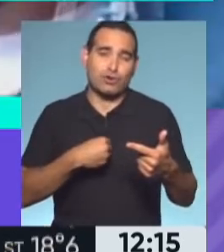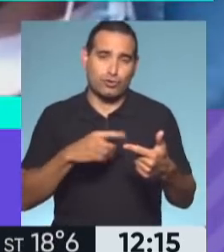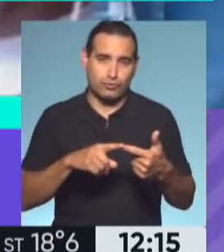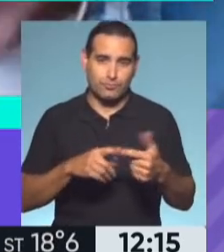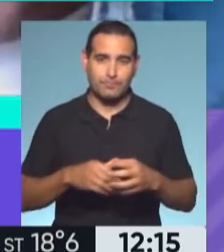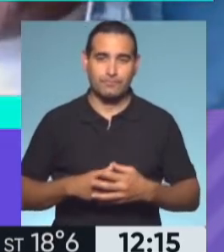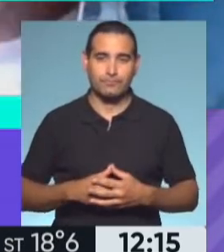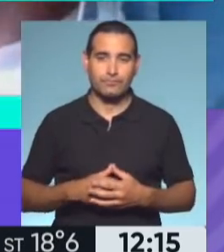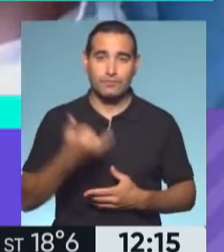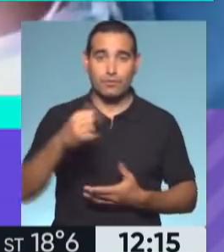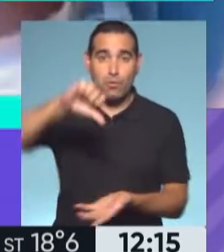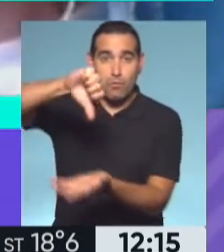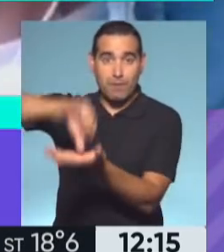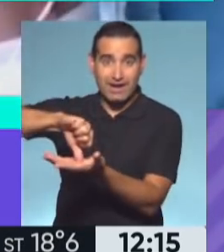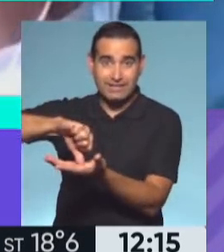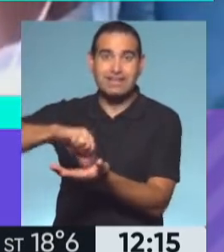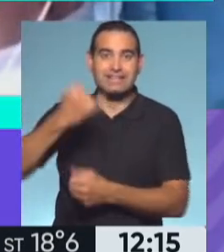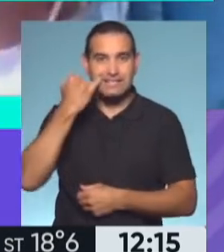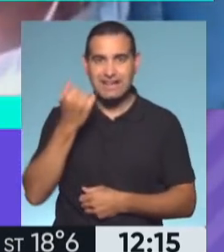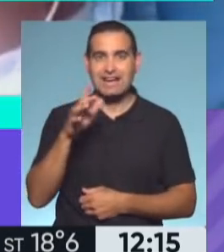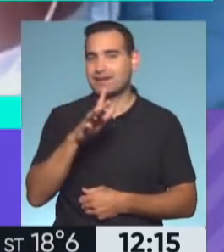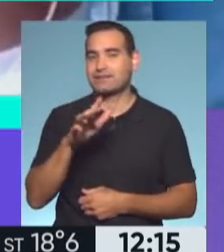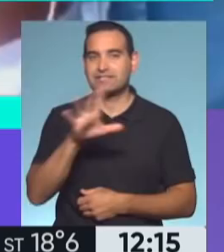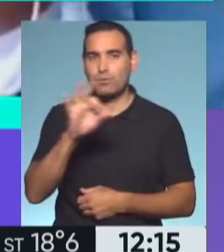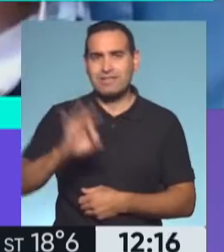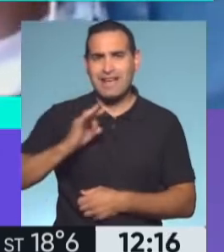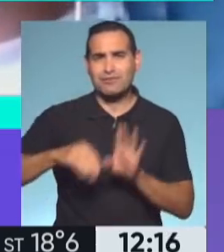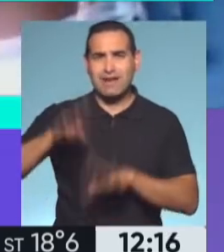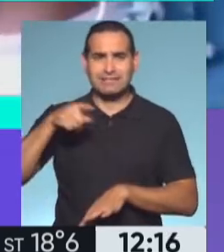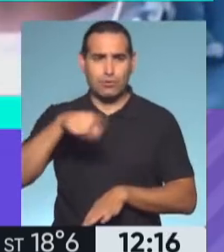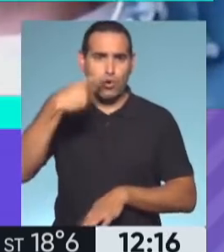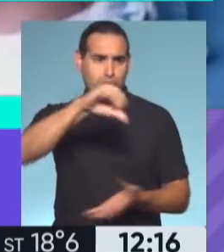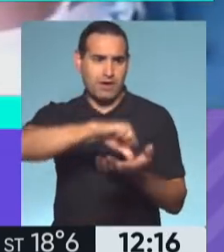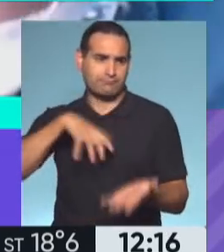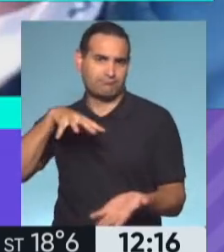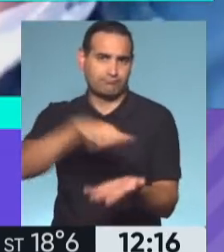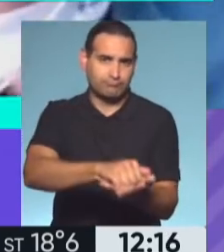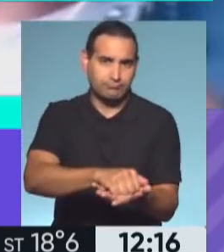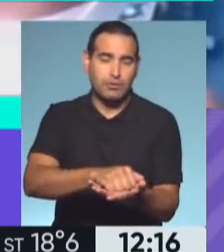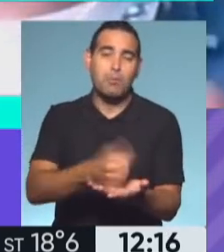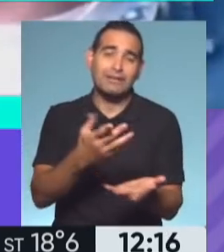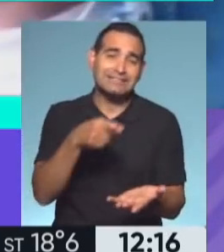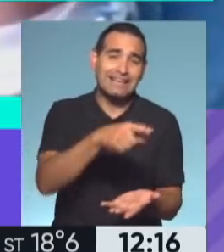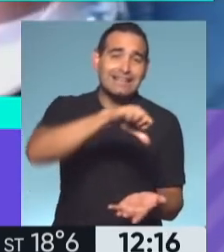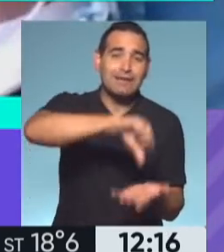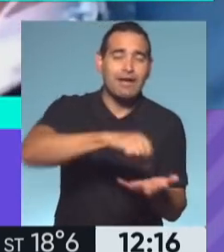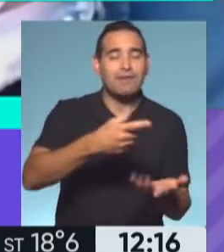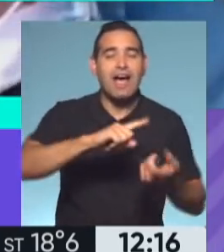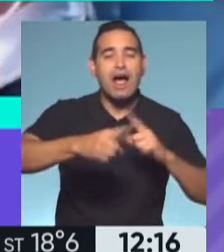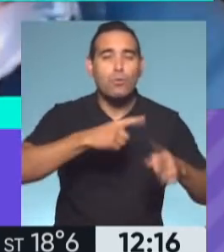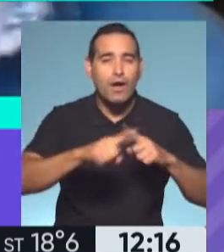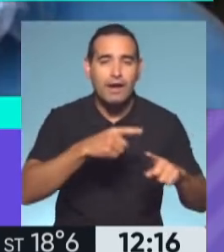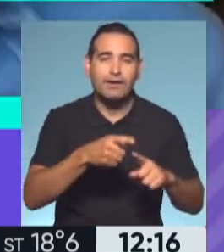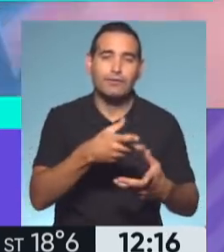un país que ocupa hace más de medio siglo a otro. Podemos decir que el otro país puede ser que no haya llegado a acuerdos con